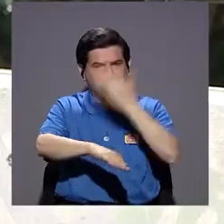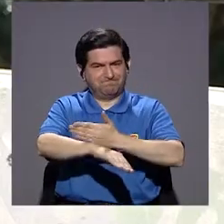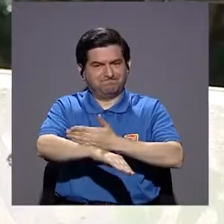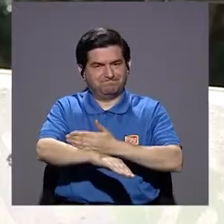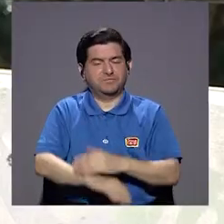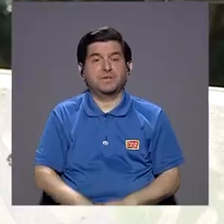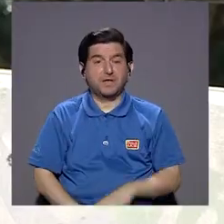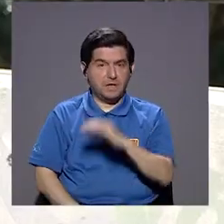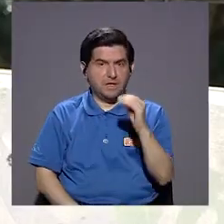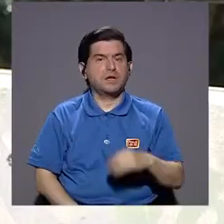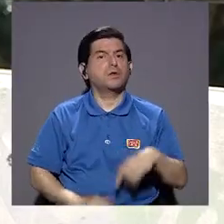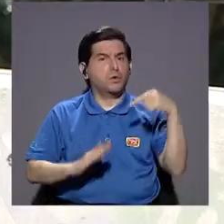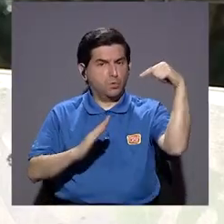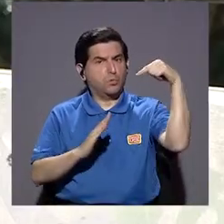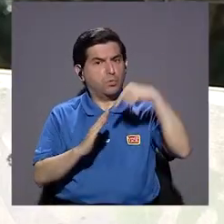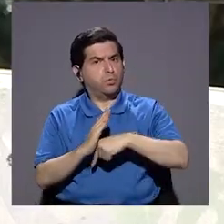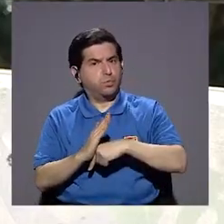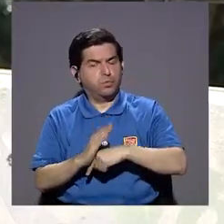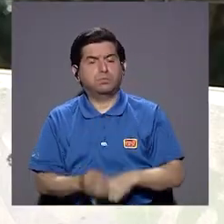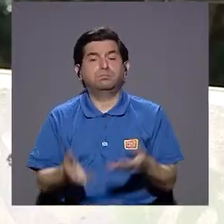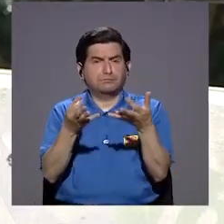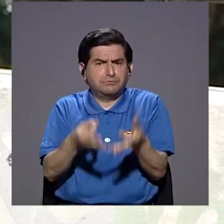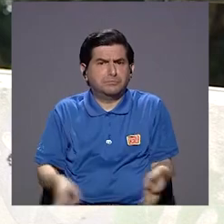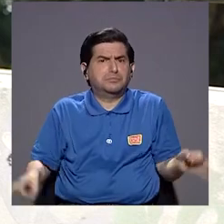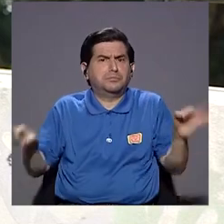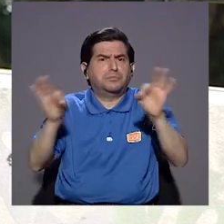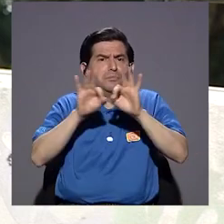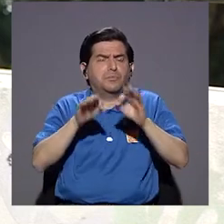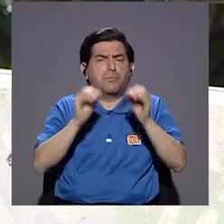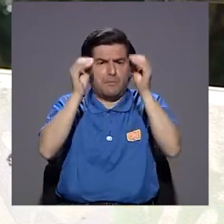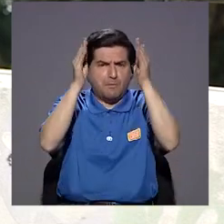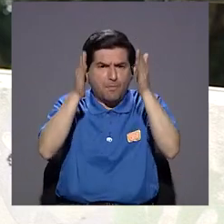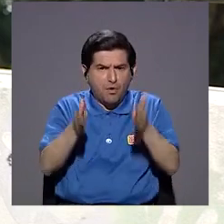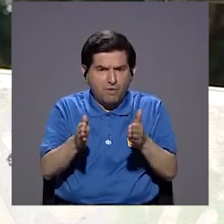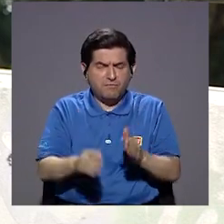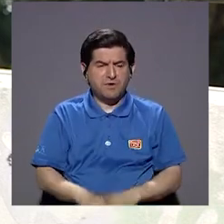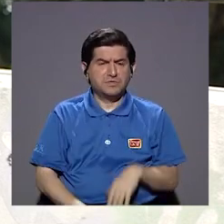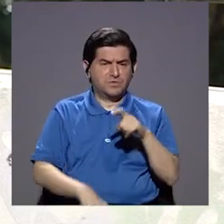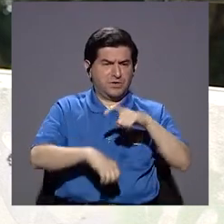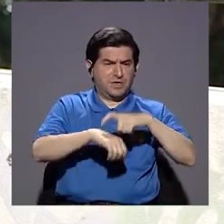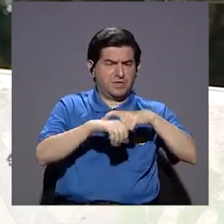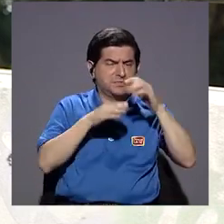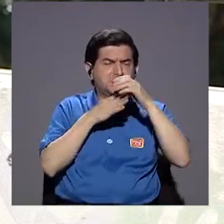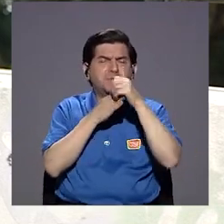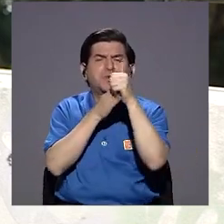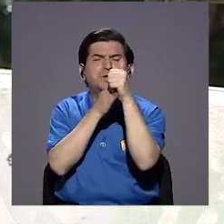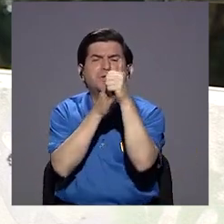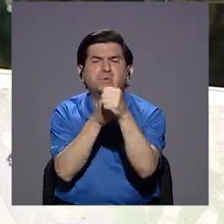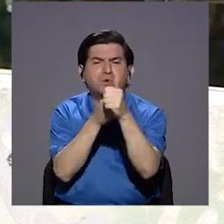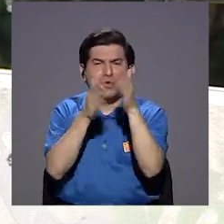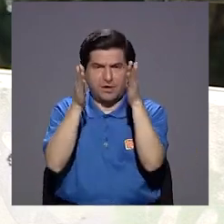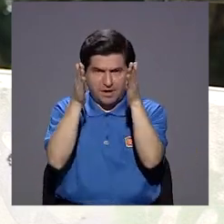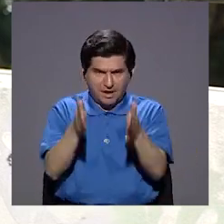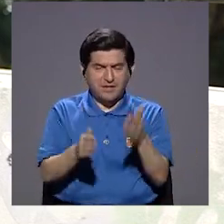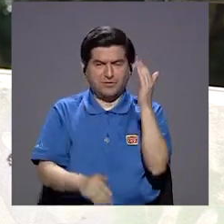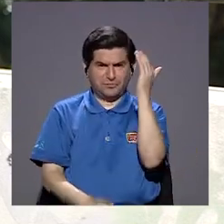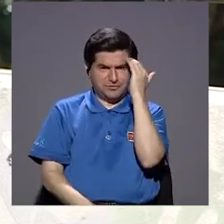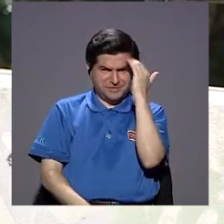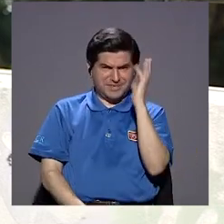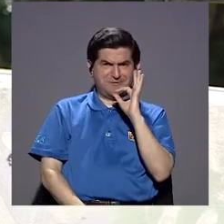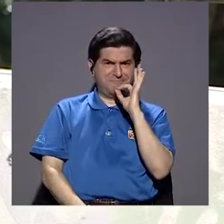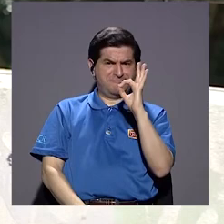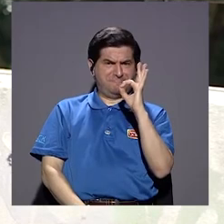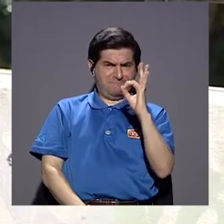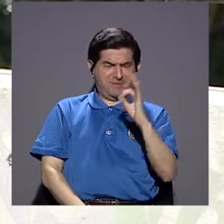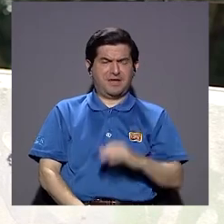puede lesionar y mal, ¿no? Entonces, es muy importante que el maestro, el profesor que esté guiando, pues sepa